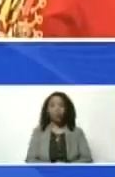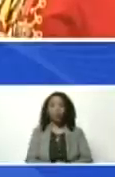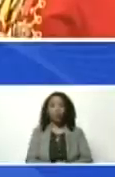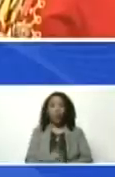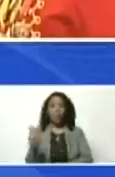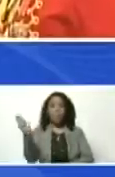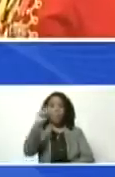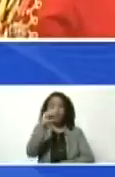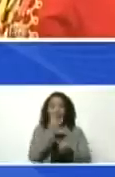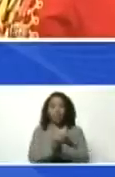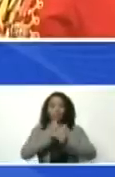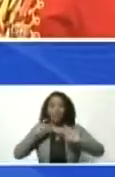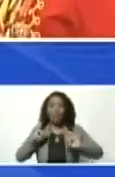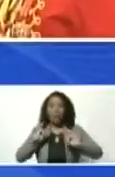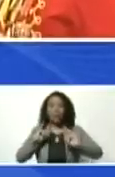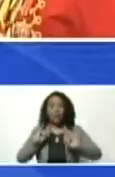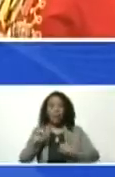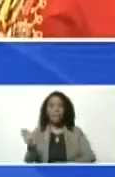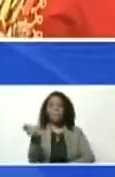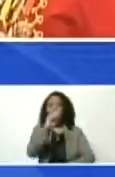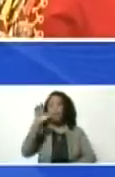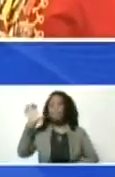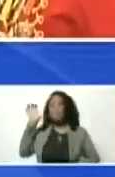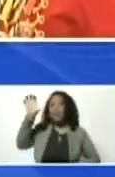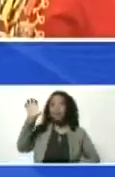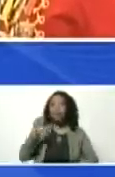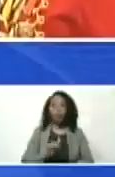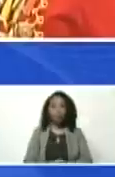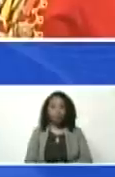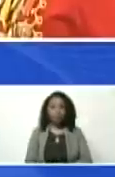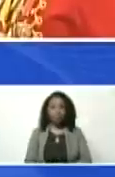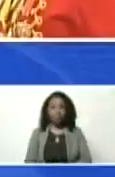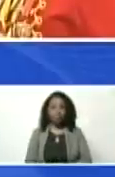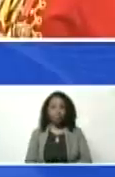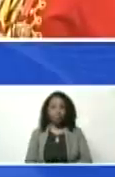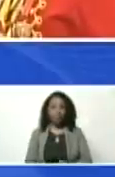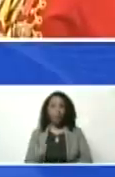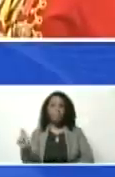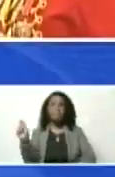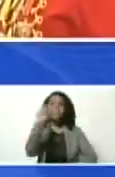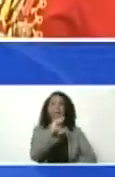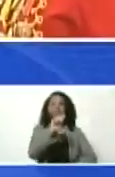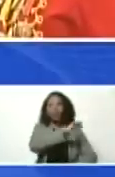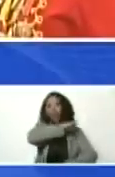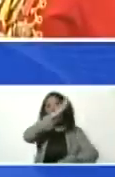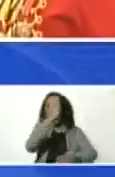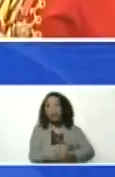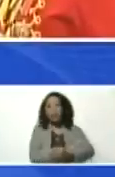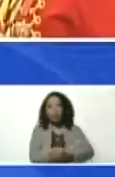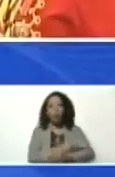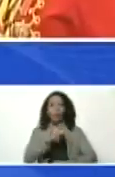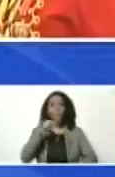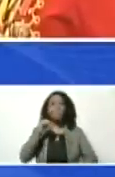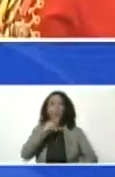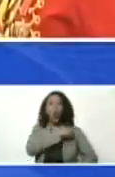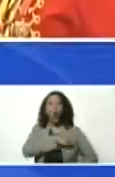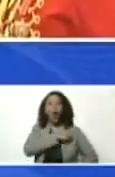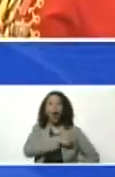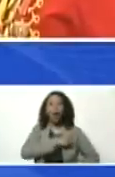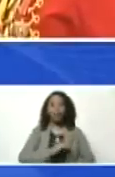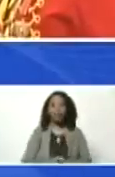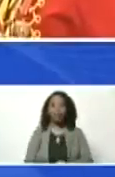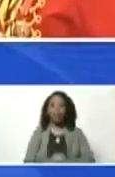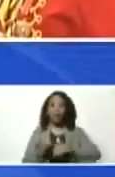Mes de independencia, mes de patria, mes de fortalecimiento moral